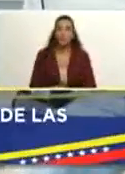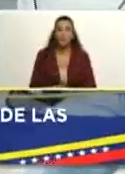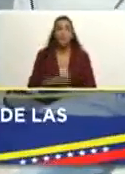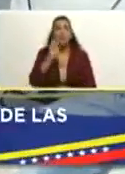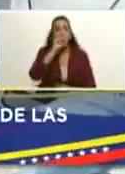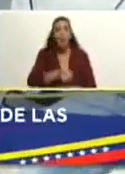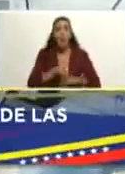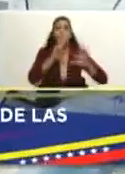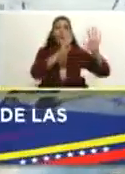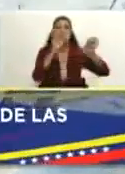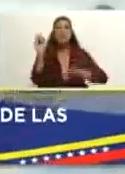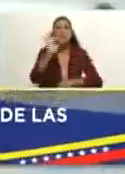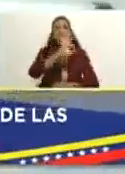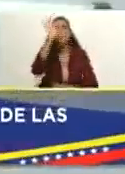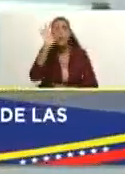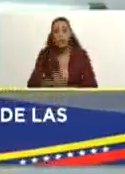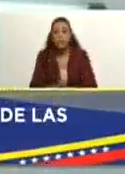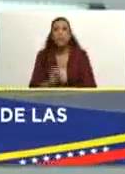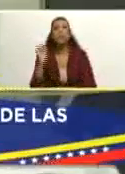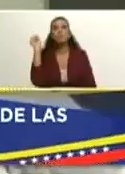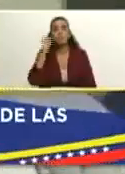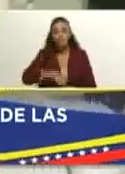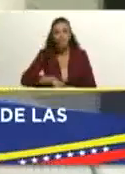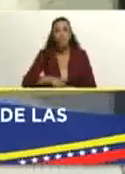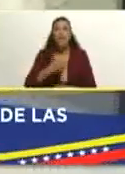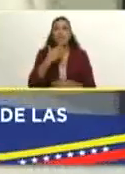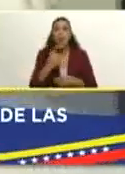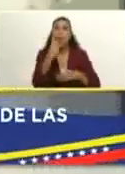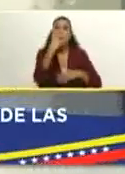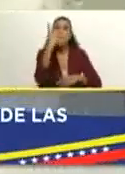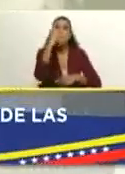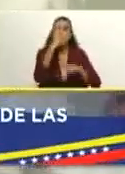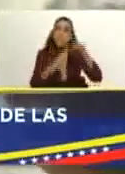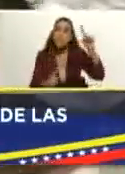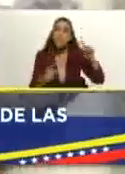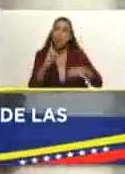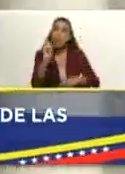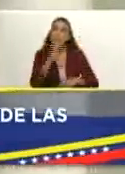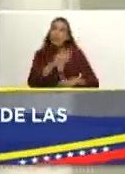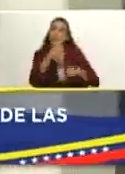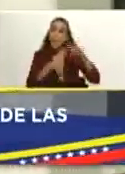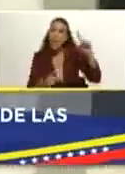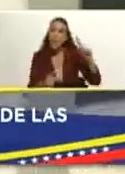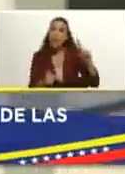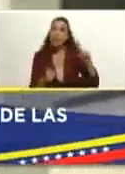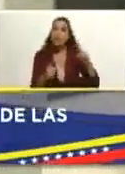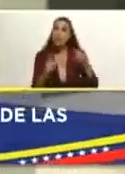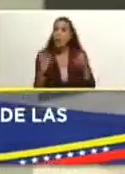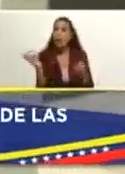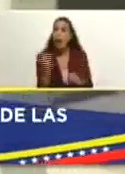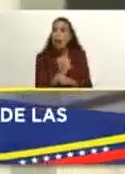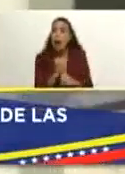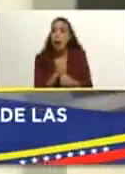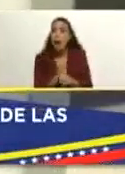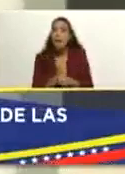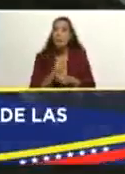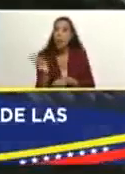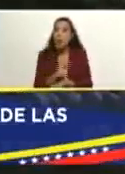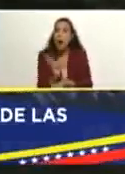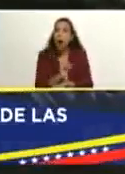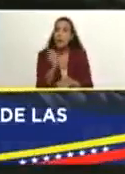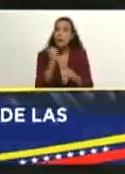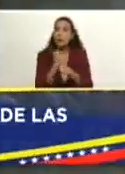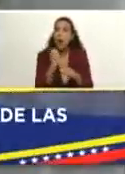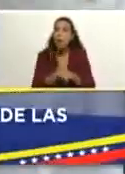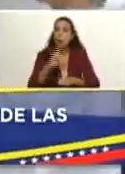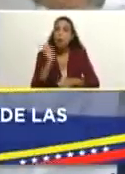con un 70%. Aquí. Con un 70% desde hace mes y medio aquí. Pero vamos a tirar un remate fuerte. No, claro, presidente. Todavía el remate